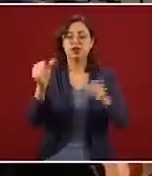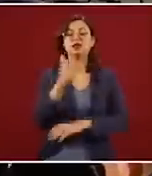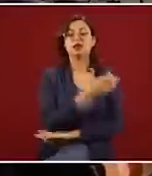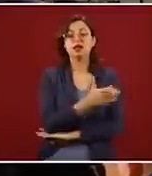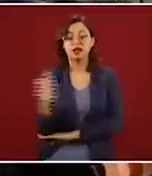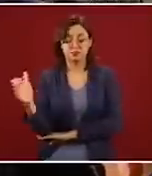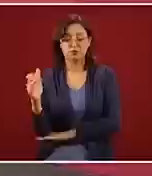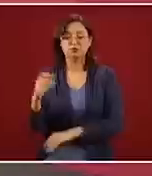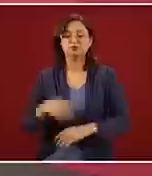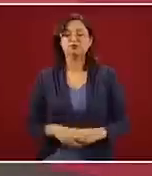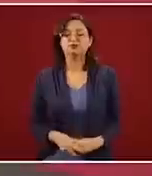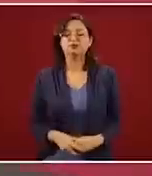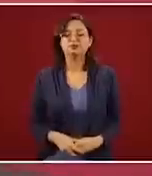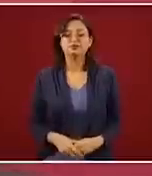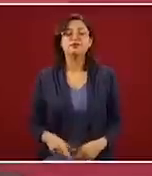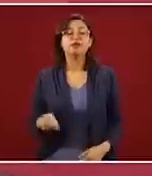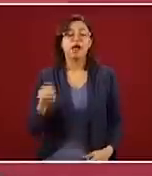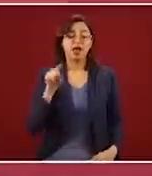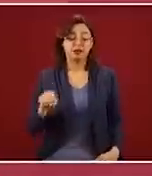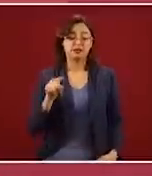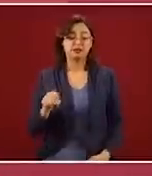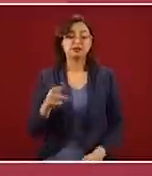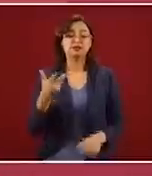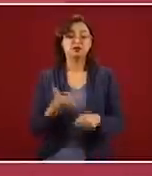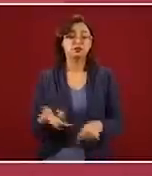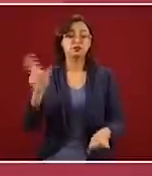estos hospitales, en